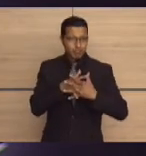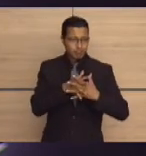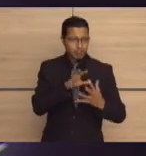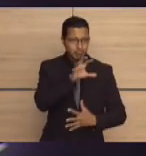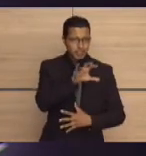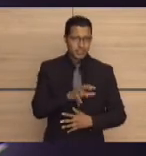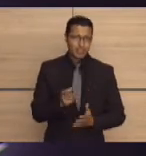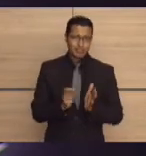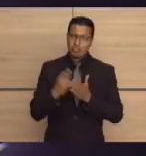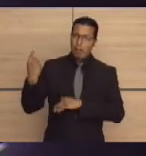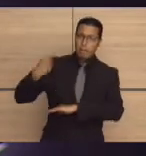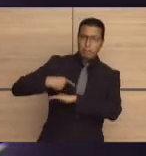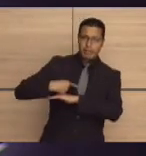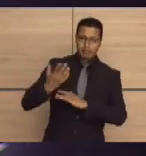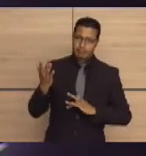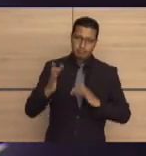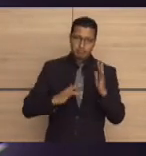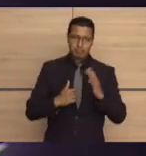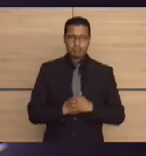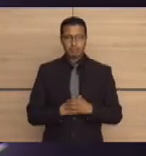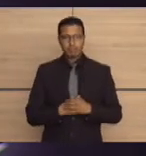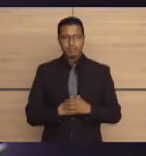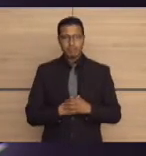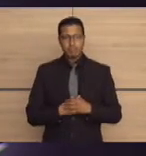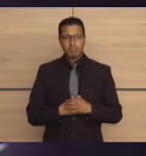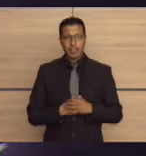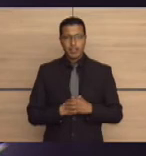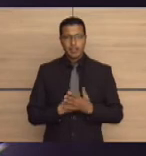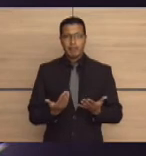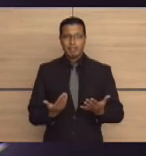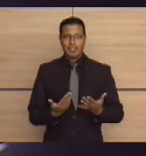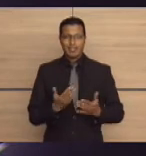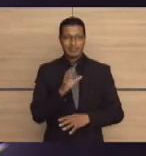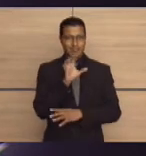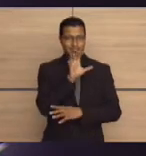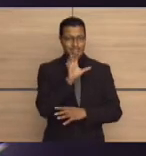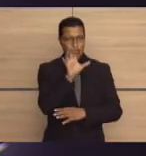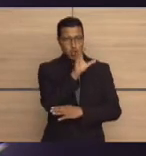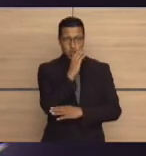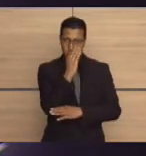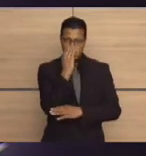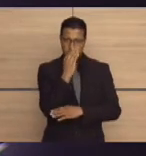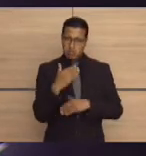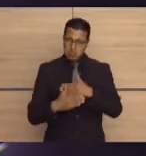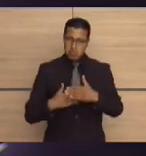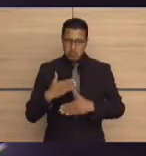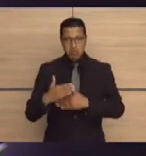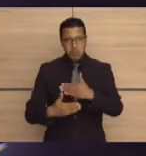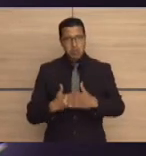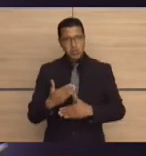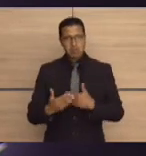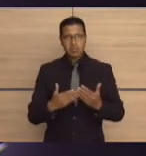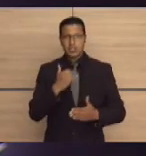Pero de todas maneras, el sueño del país unitario se fue abriendo camino, pero se fue encontrando